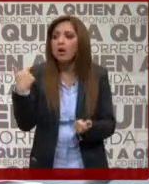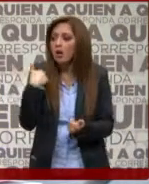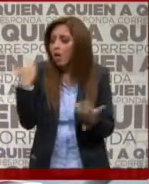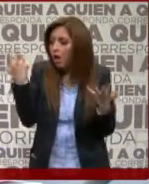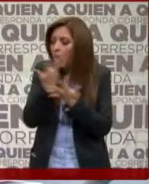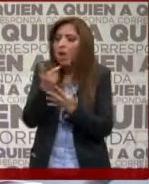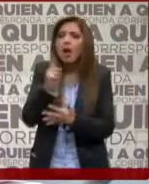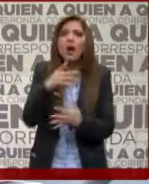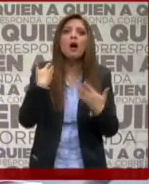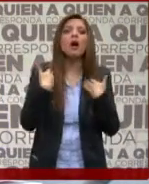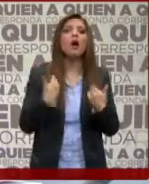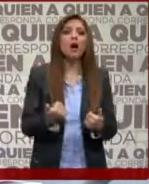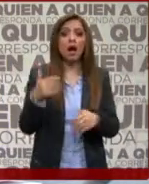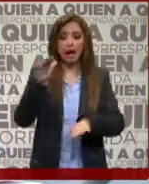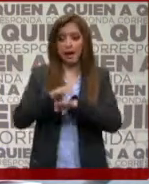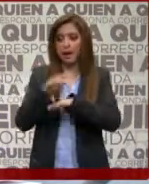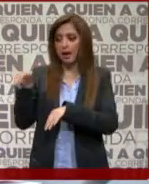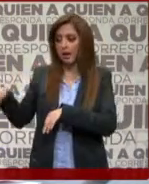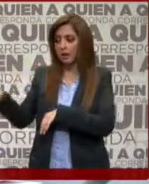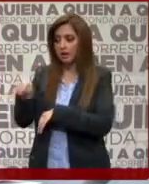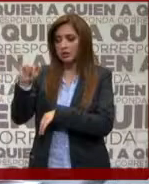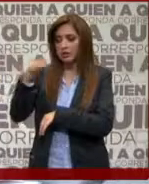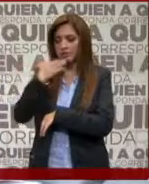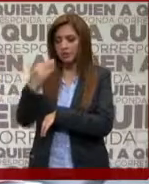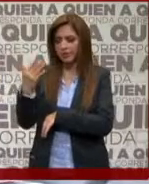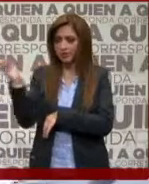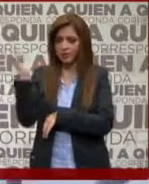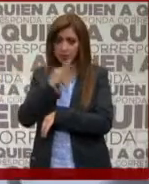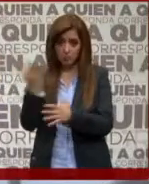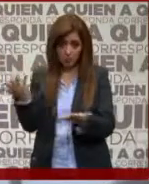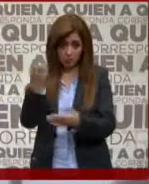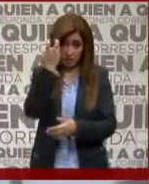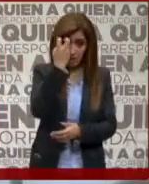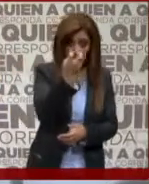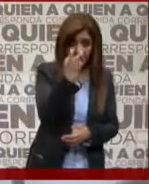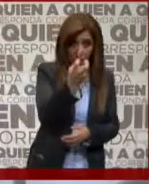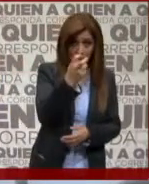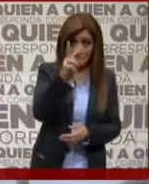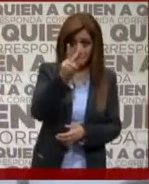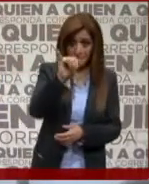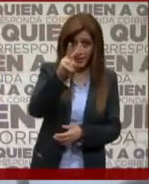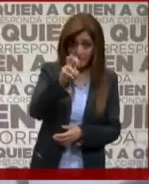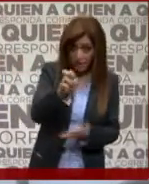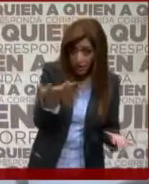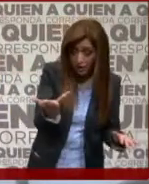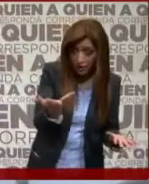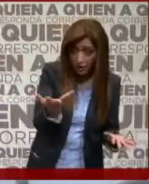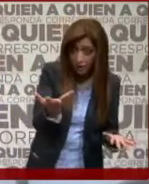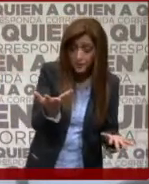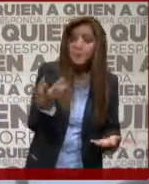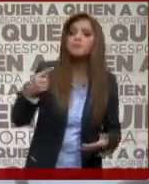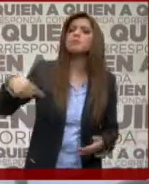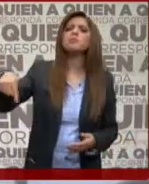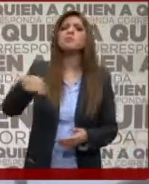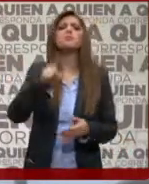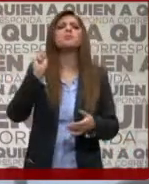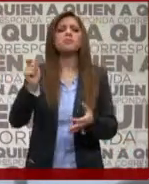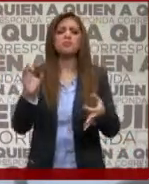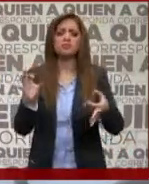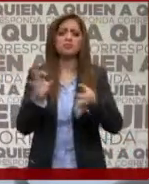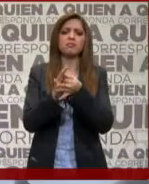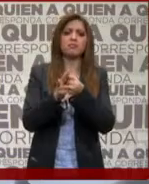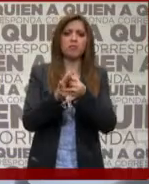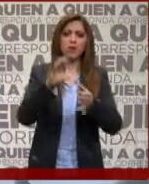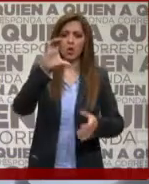y tus cuates a veces no estaban tan acertados esto la gira vive la gira vive tiene una alianza muy especial con el conadic de la